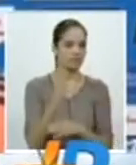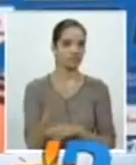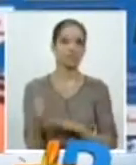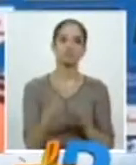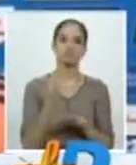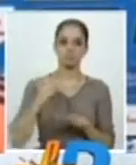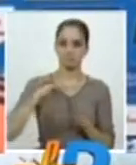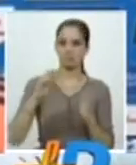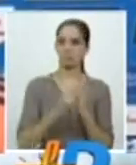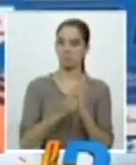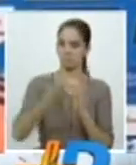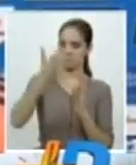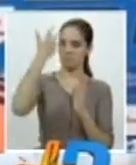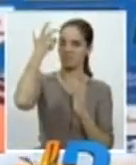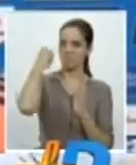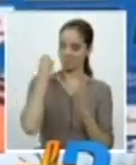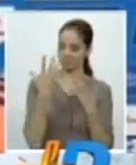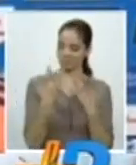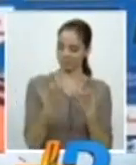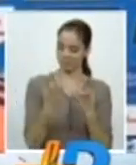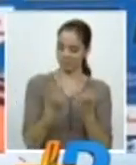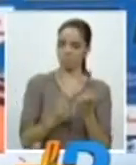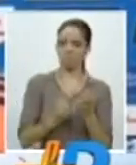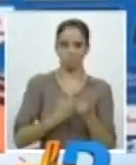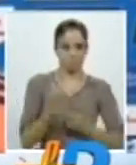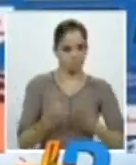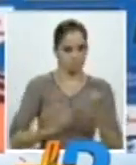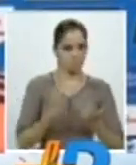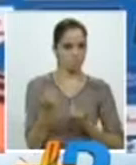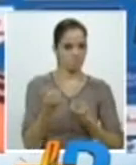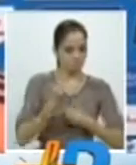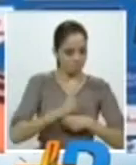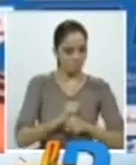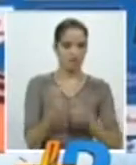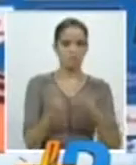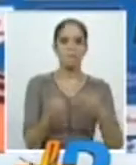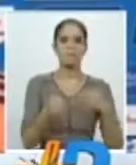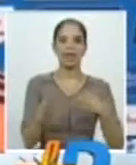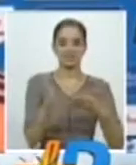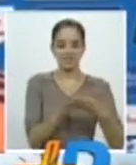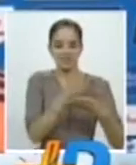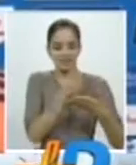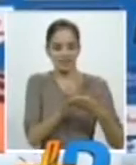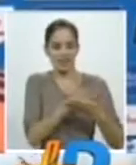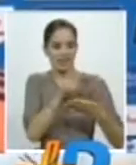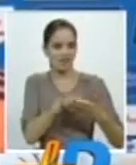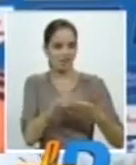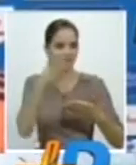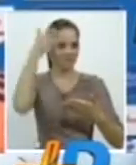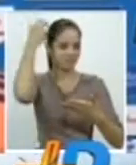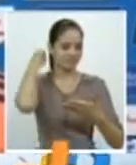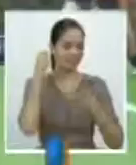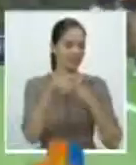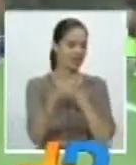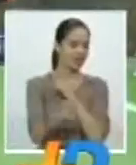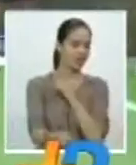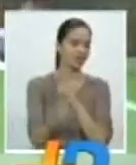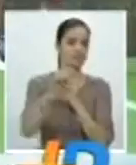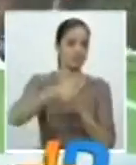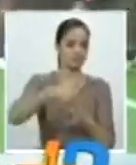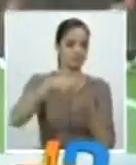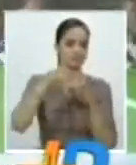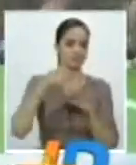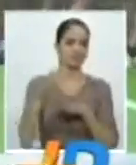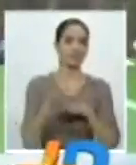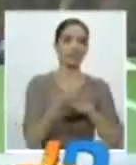historia y queremos seguir escribiendo más páginas de historia. Ojalá podamos llegar muy lejos en esta Copa. Un